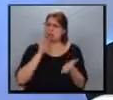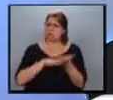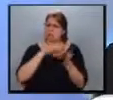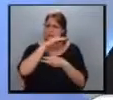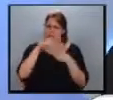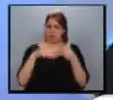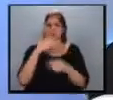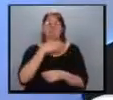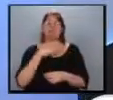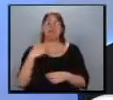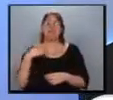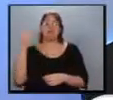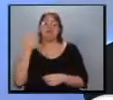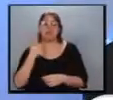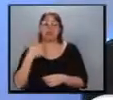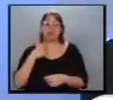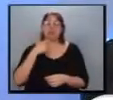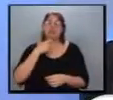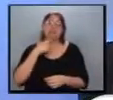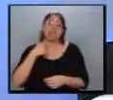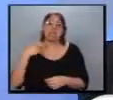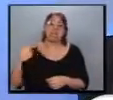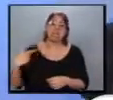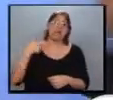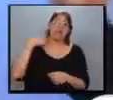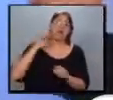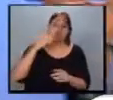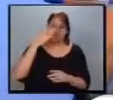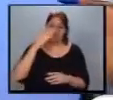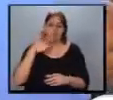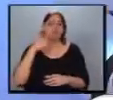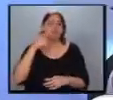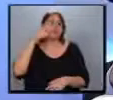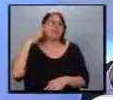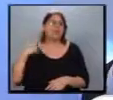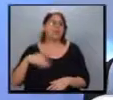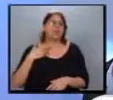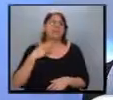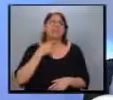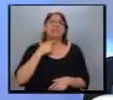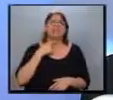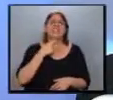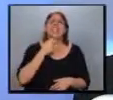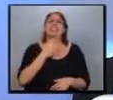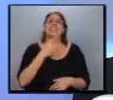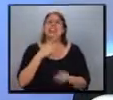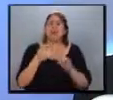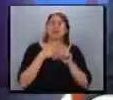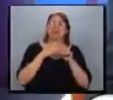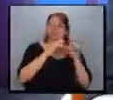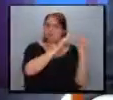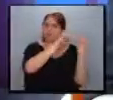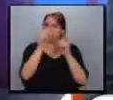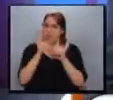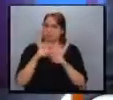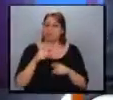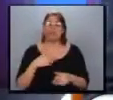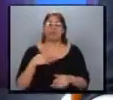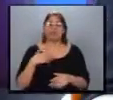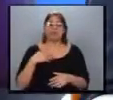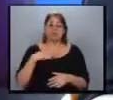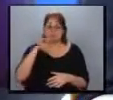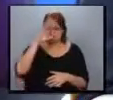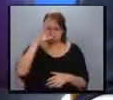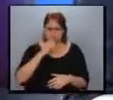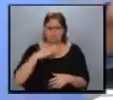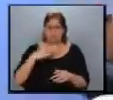dijo, si querés matate, después de la vergüenza pública que significaron las fotos. O sea, arremetió contra la madre, contra el padre y